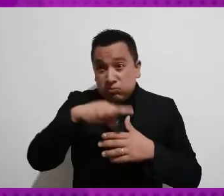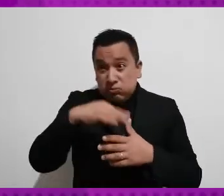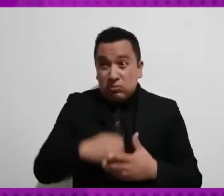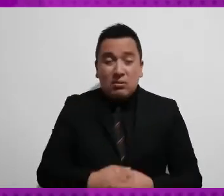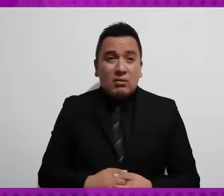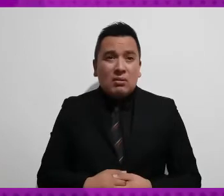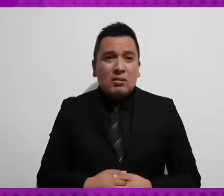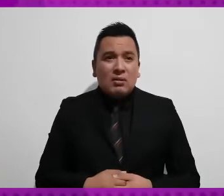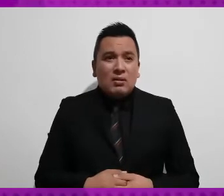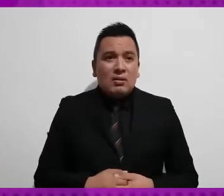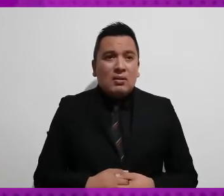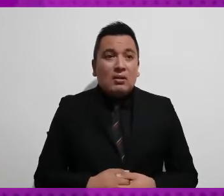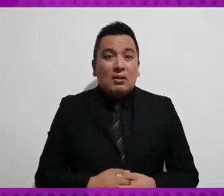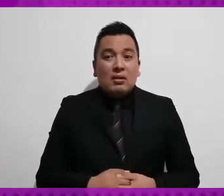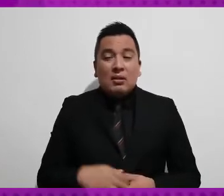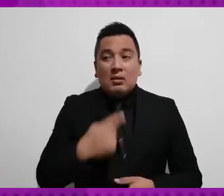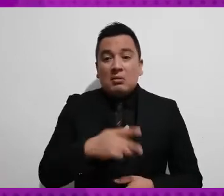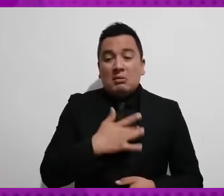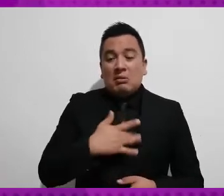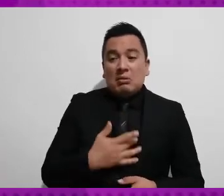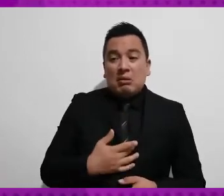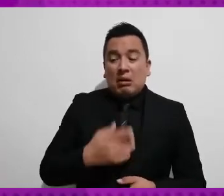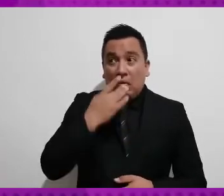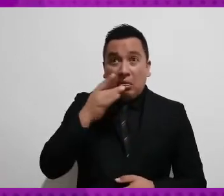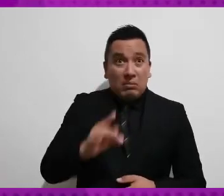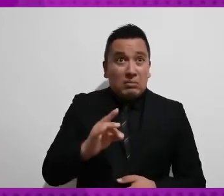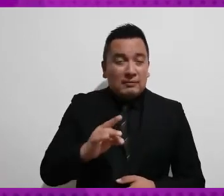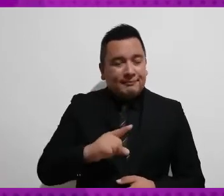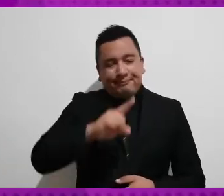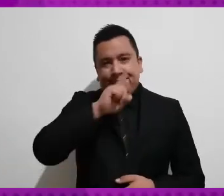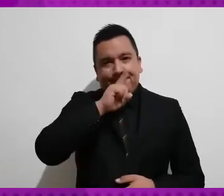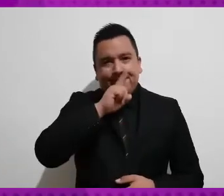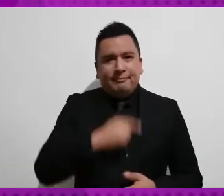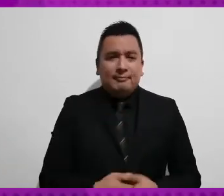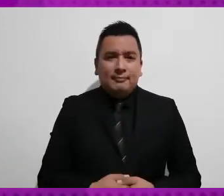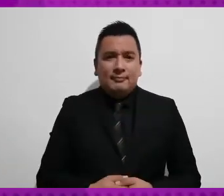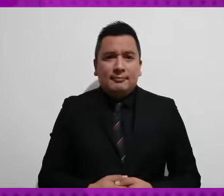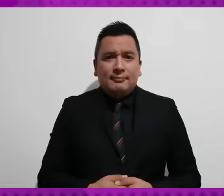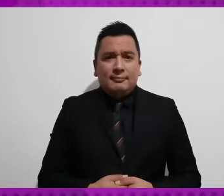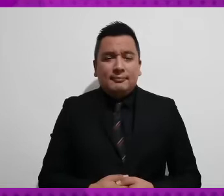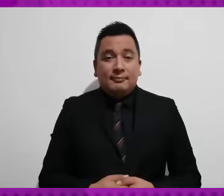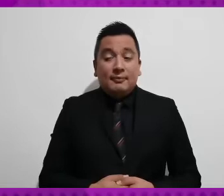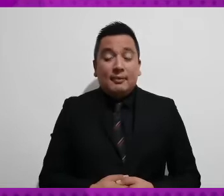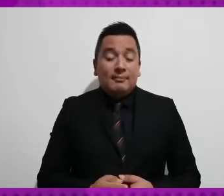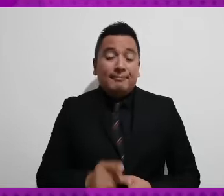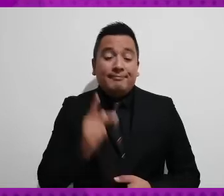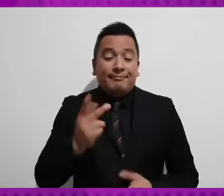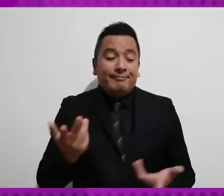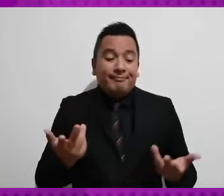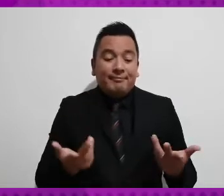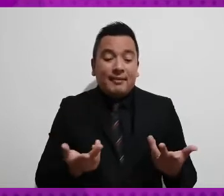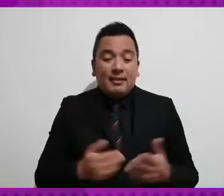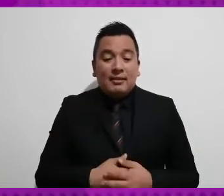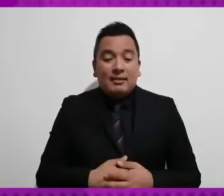a ejercer su derecho al voto, se vea coartado. Como mencionaste hace un momento, es lamentable